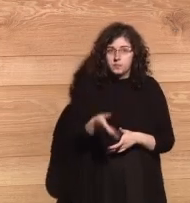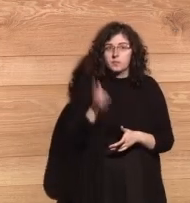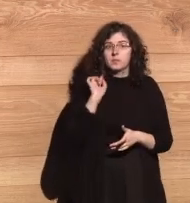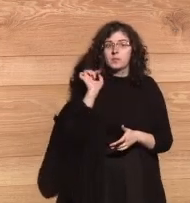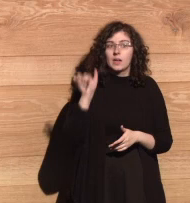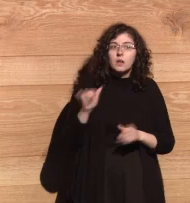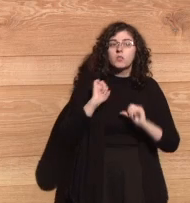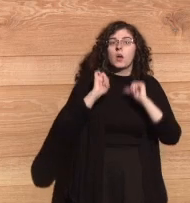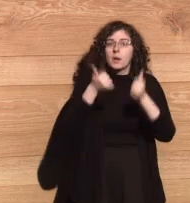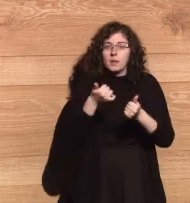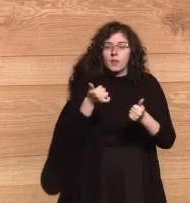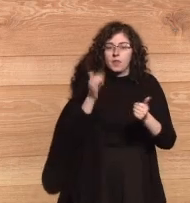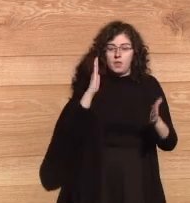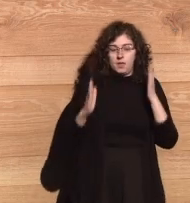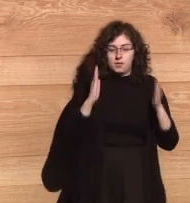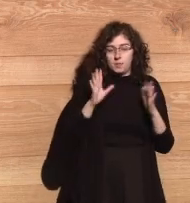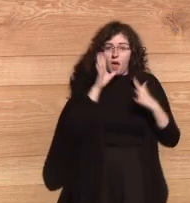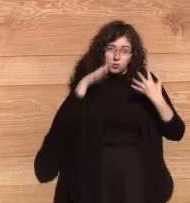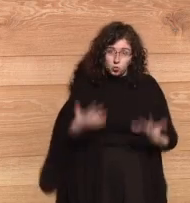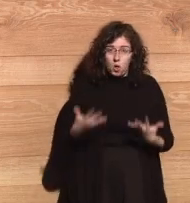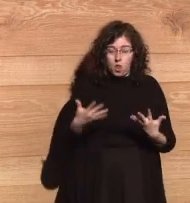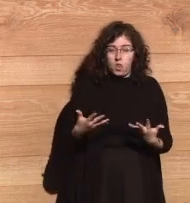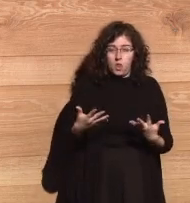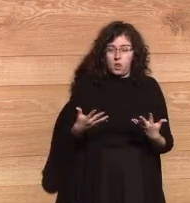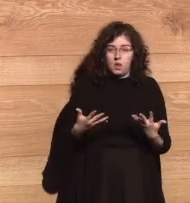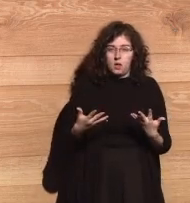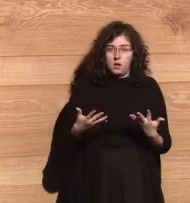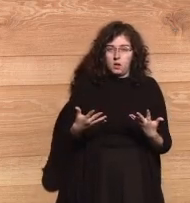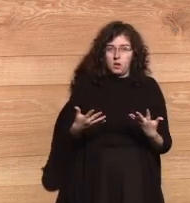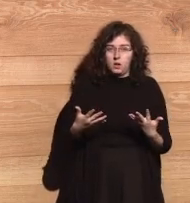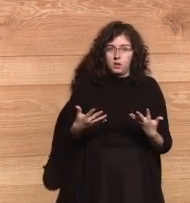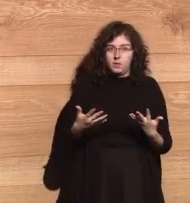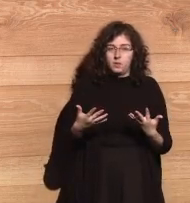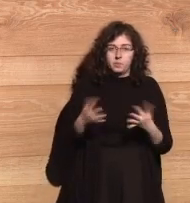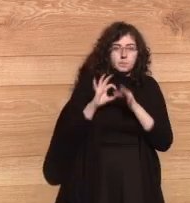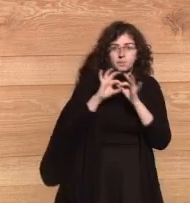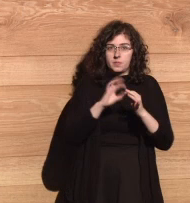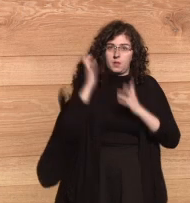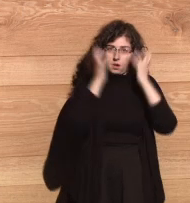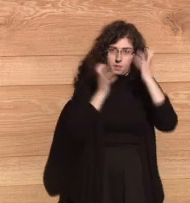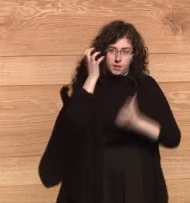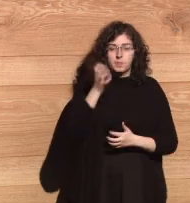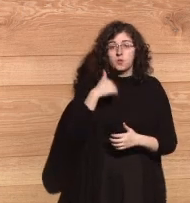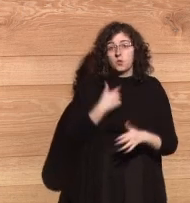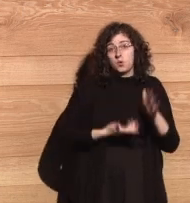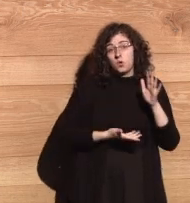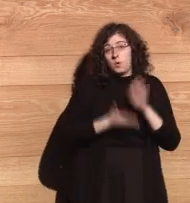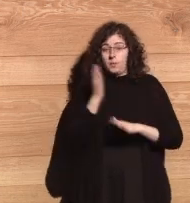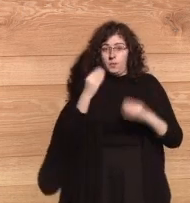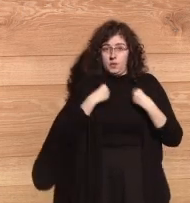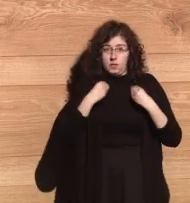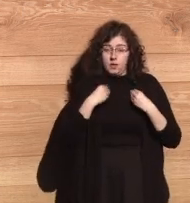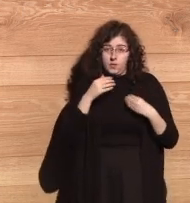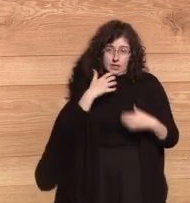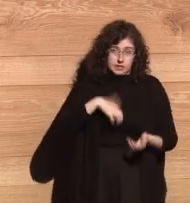arrancar con una etapa bastante actual, que es la de los animales, ¿no? Entonces yo me voy a vivir a Sevilla y me quedo viviendo,